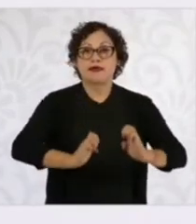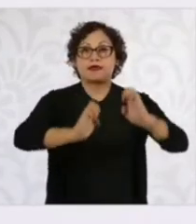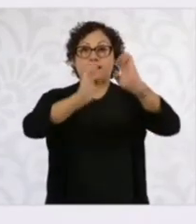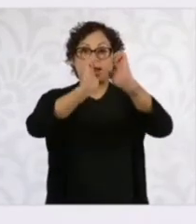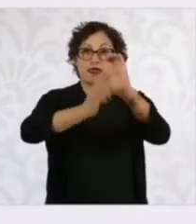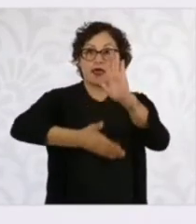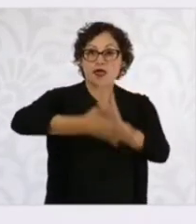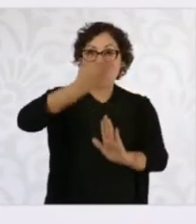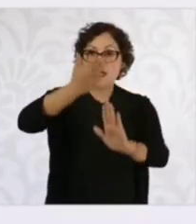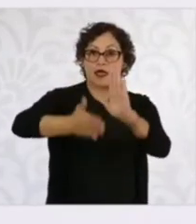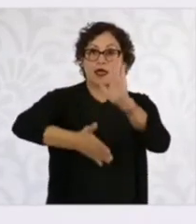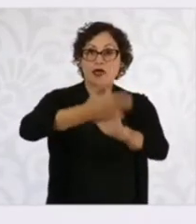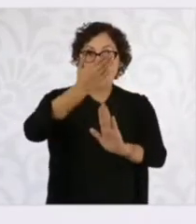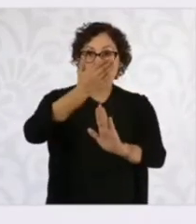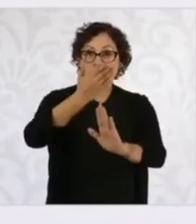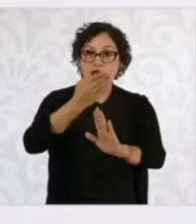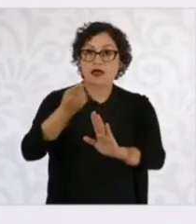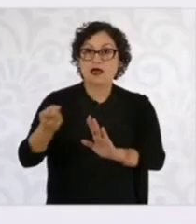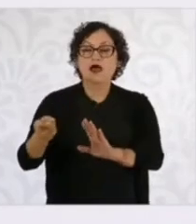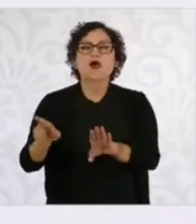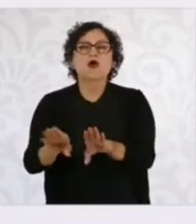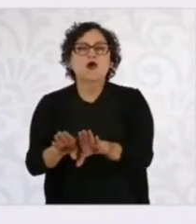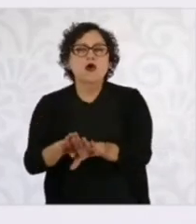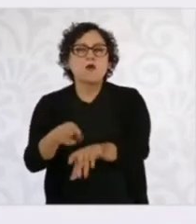al alcalde delegado en su momento